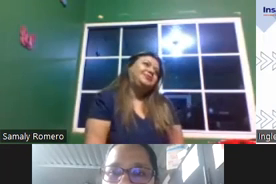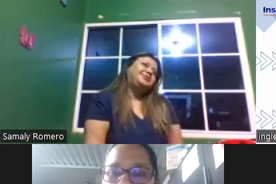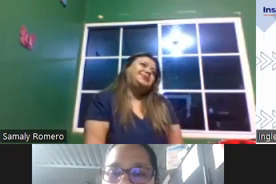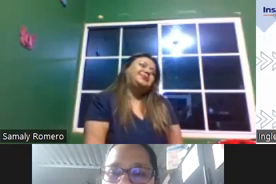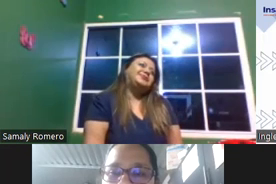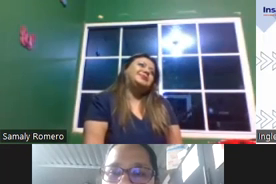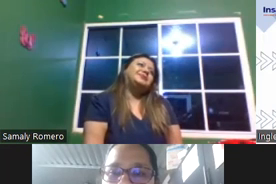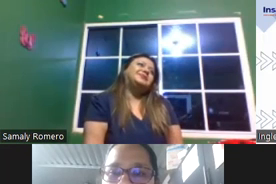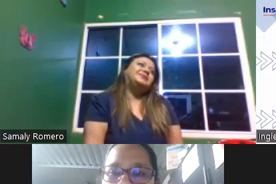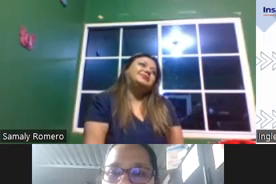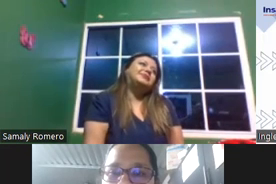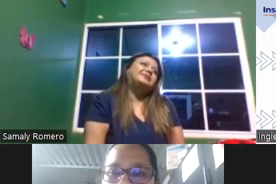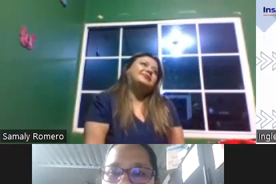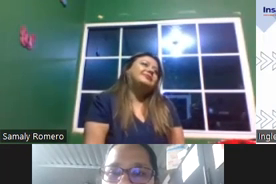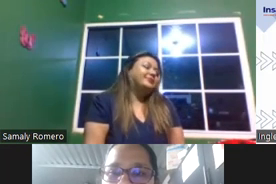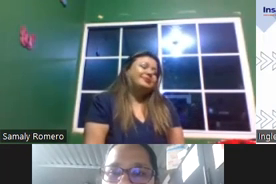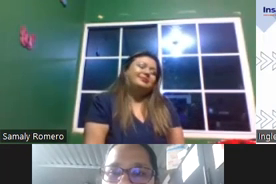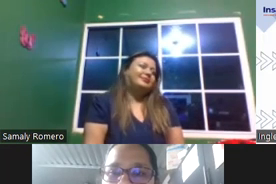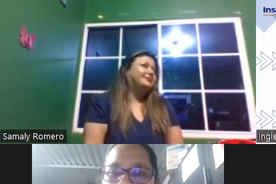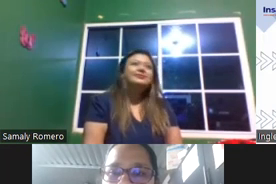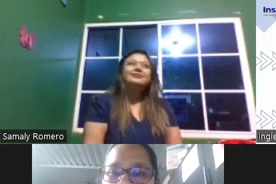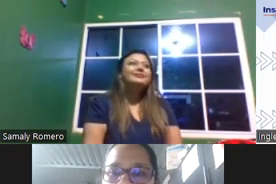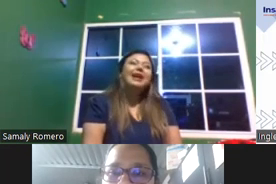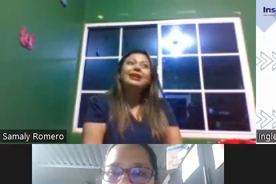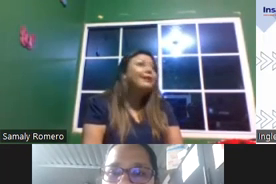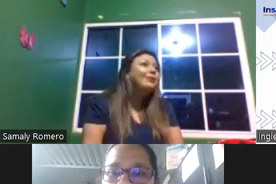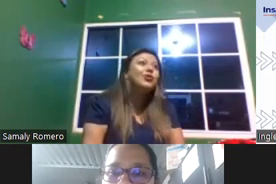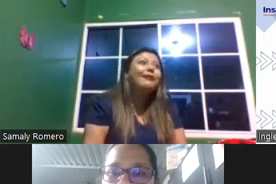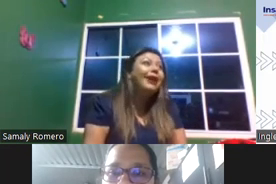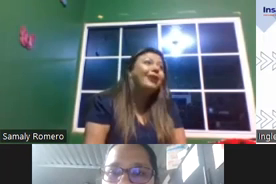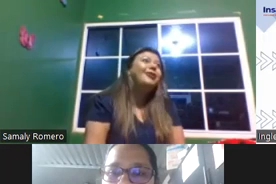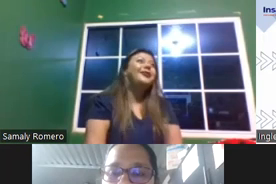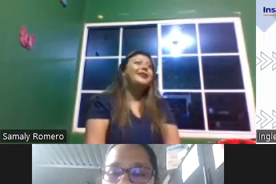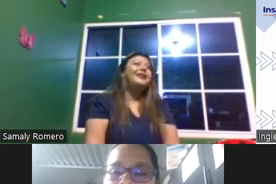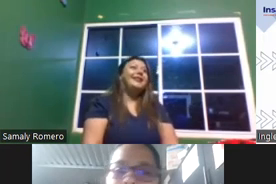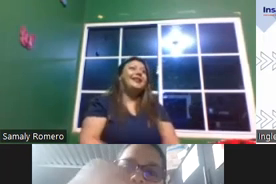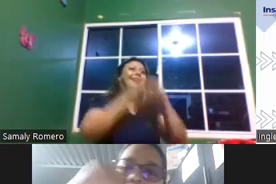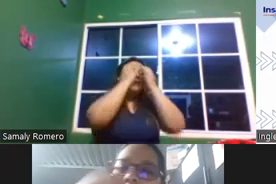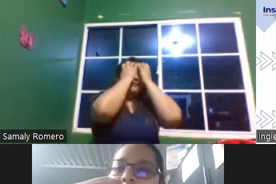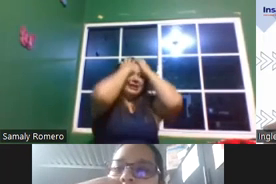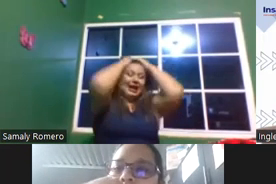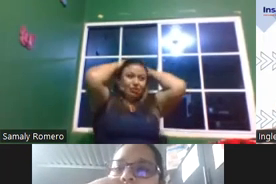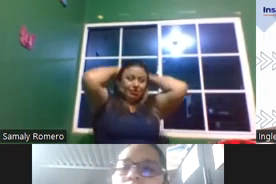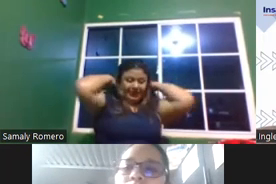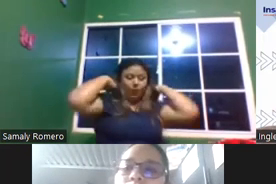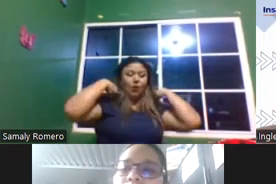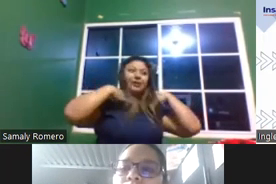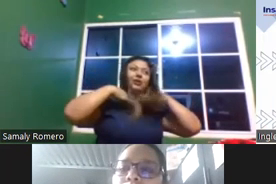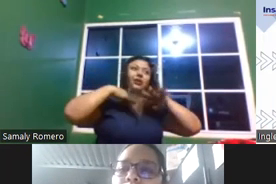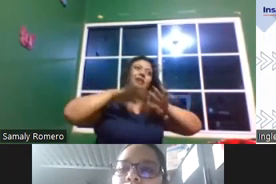las fuentes que debemos consultar. Y la autoformación es lo que Salvador estaba mencionando. ¿Cómo lo